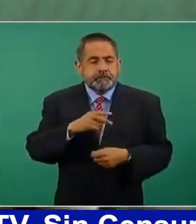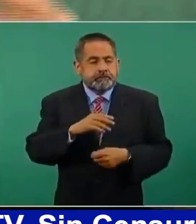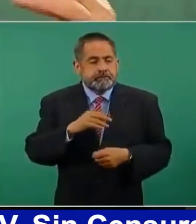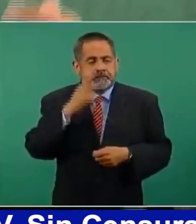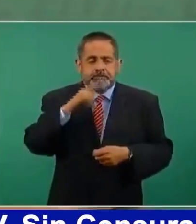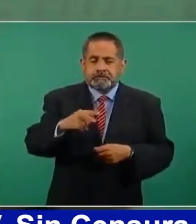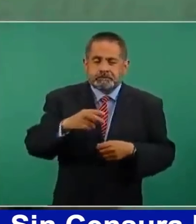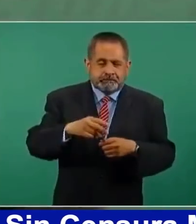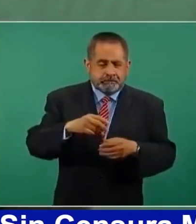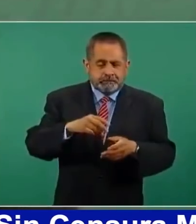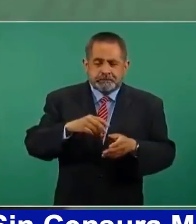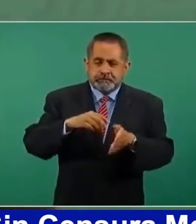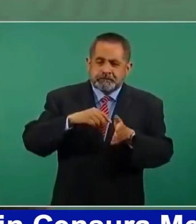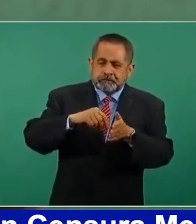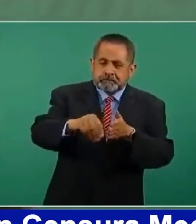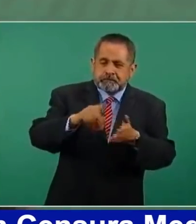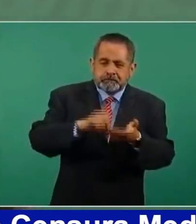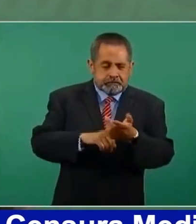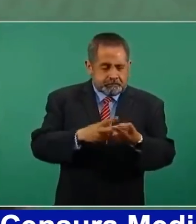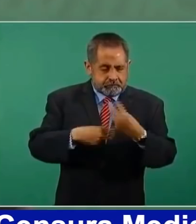a ir avanzando cada vez más.